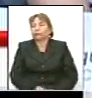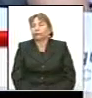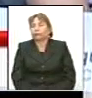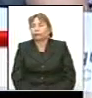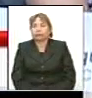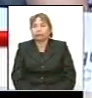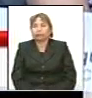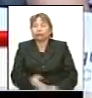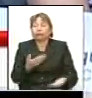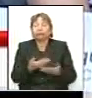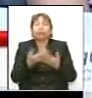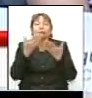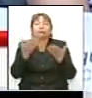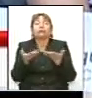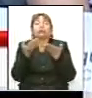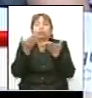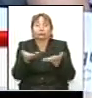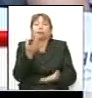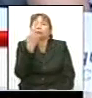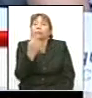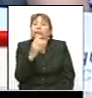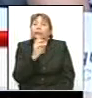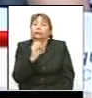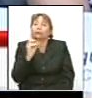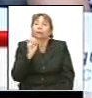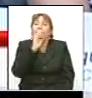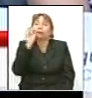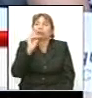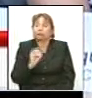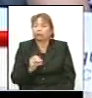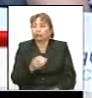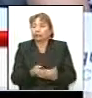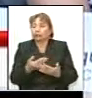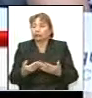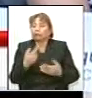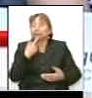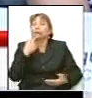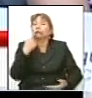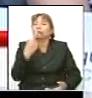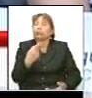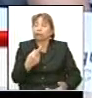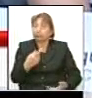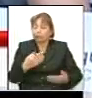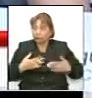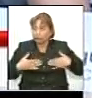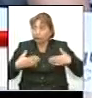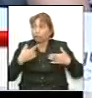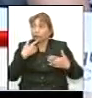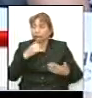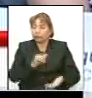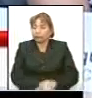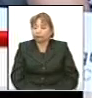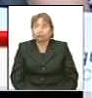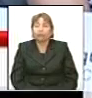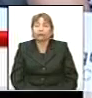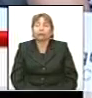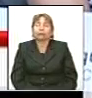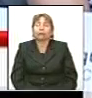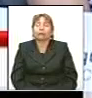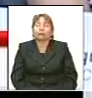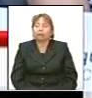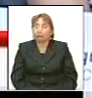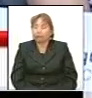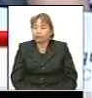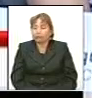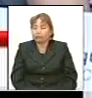dar 100% electrificación actual perú y eso usted lo puede corroborar seguramente ingeniero